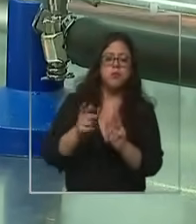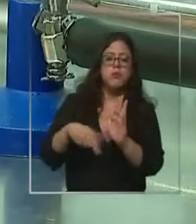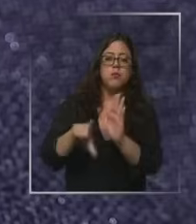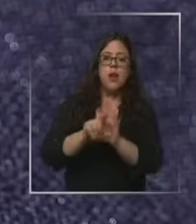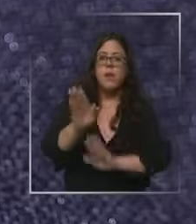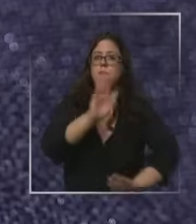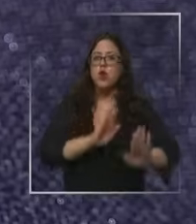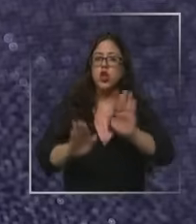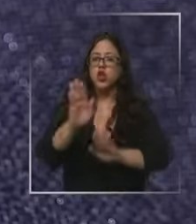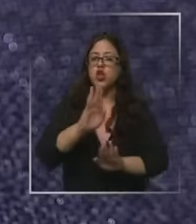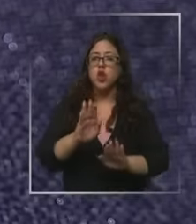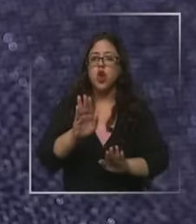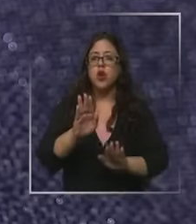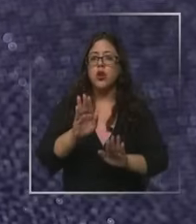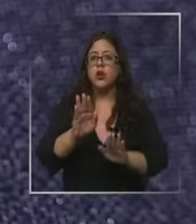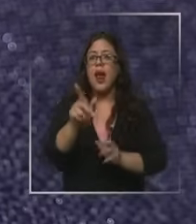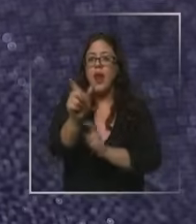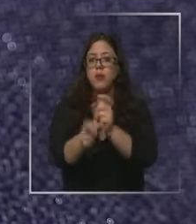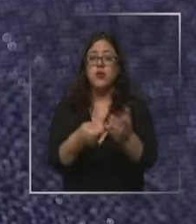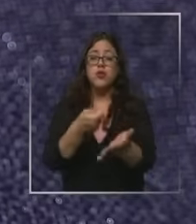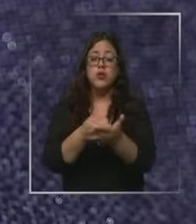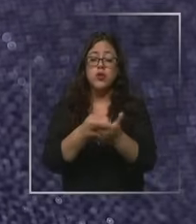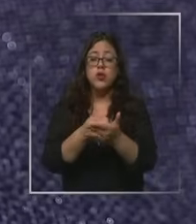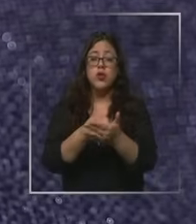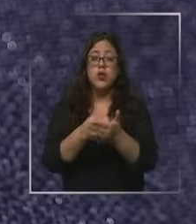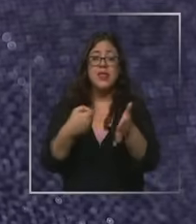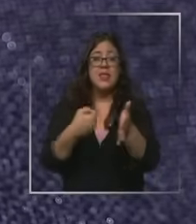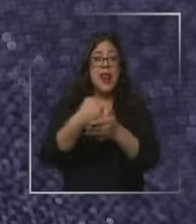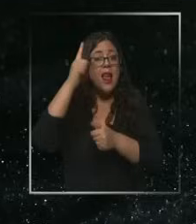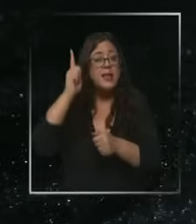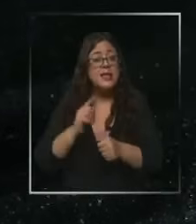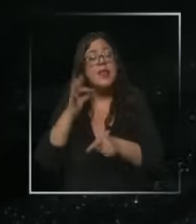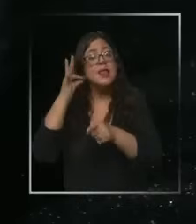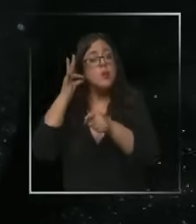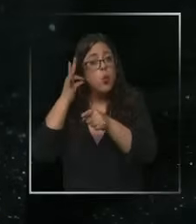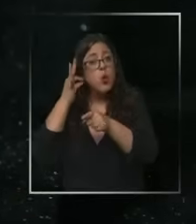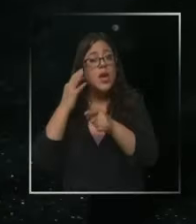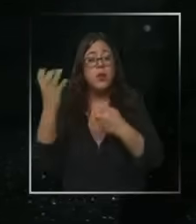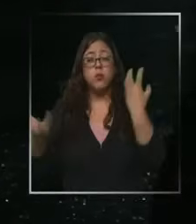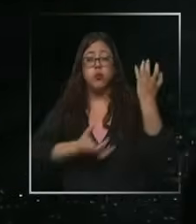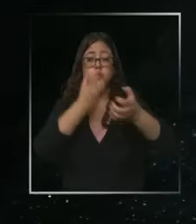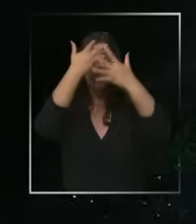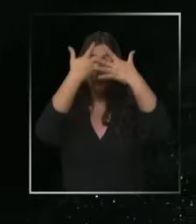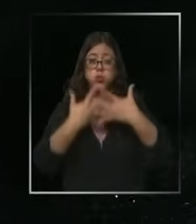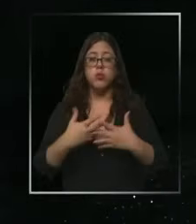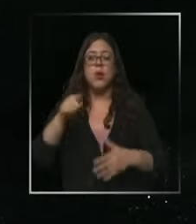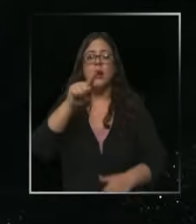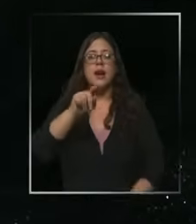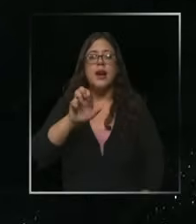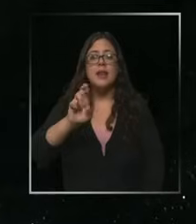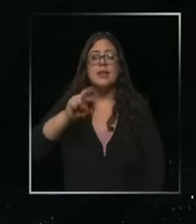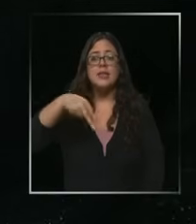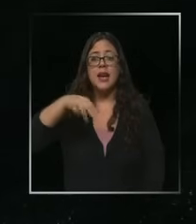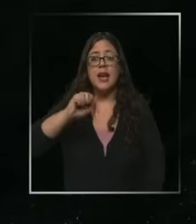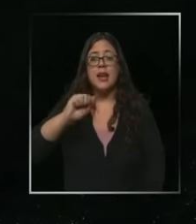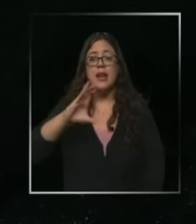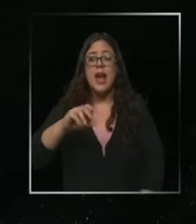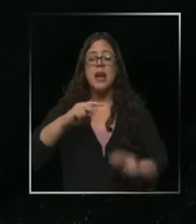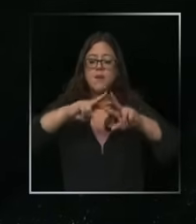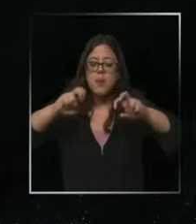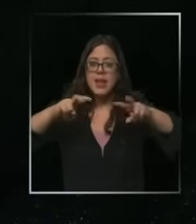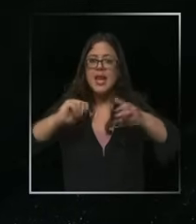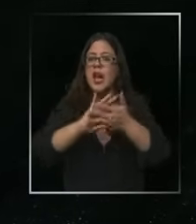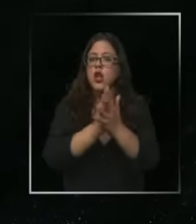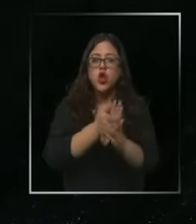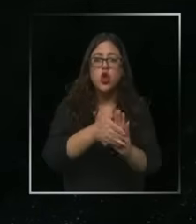de Protección al Consumidor. Tras el accidente de Marisol, el CERNAC anunció estudiar todos los productos que contengan alcohol